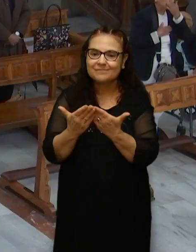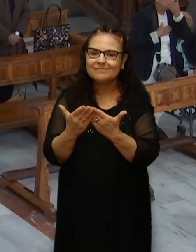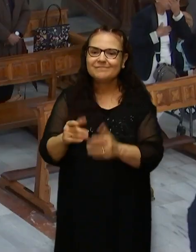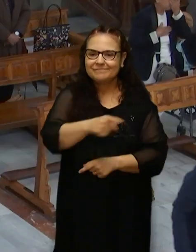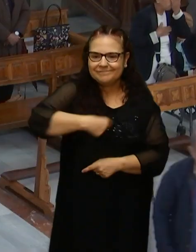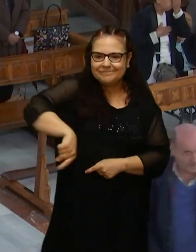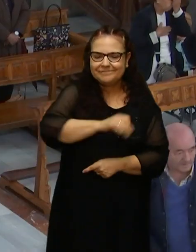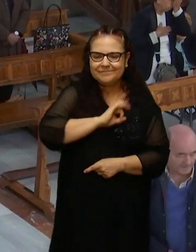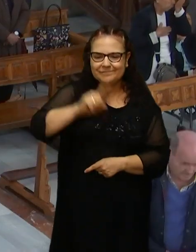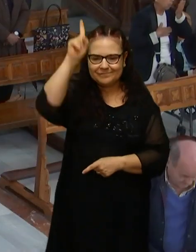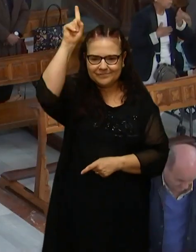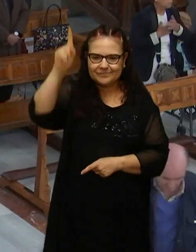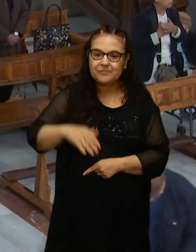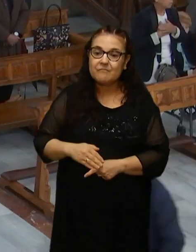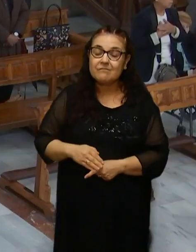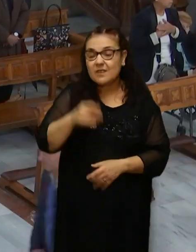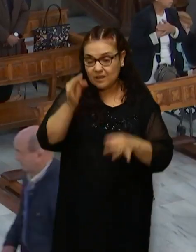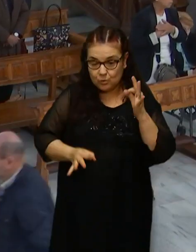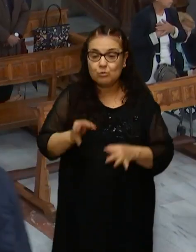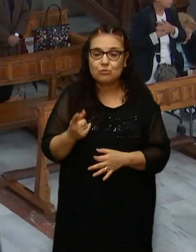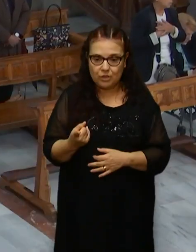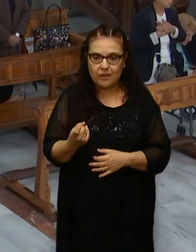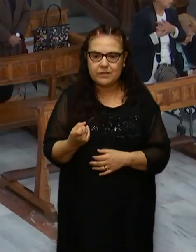Demos gracias al Señor nuestro Dios.